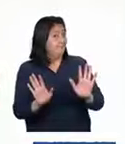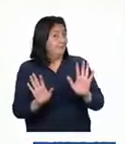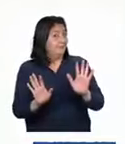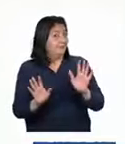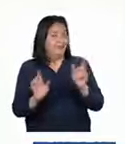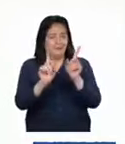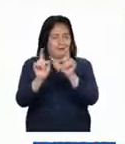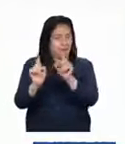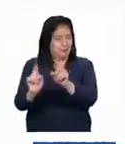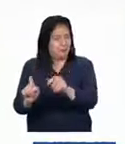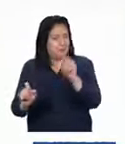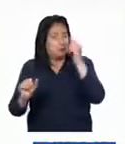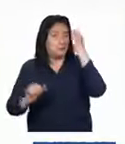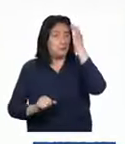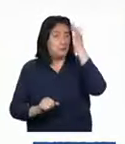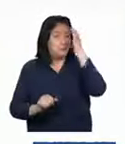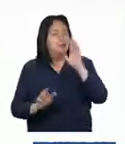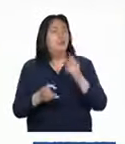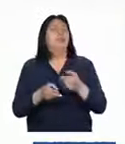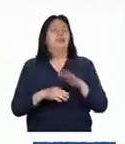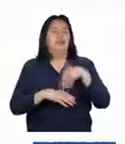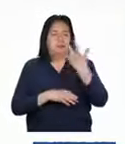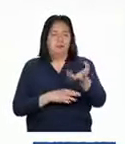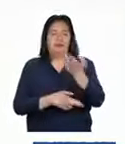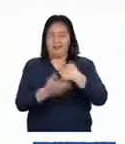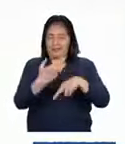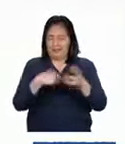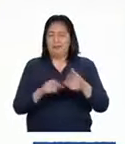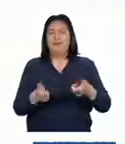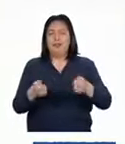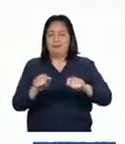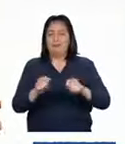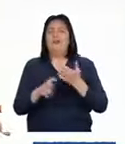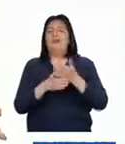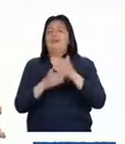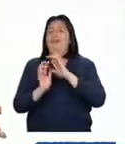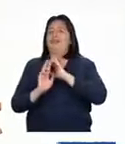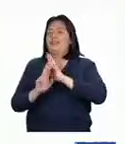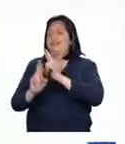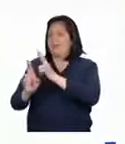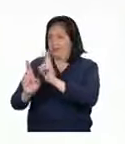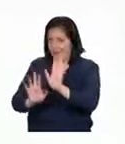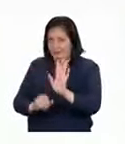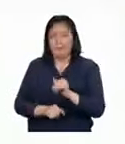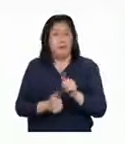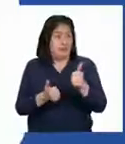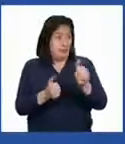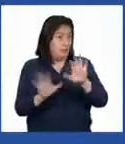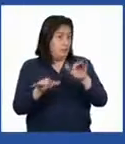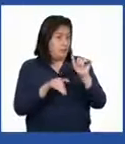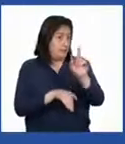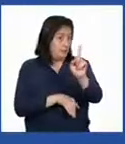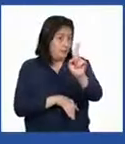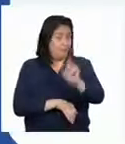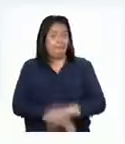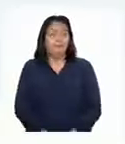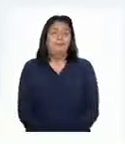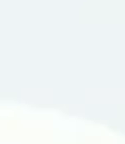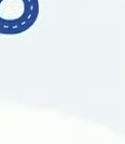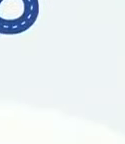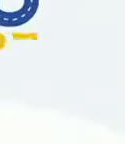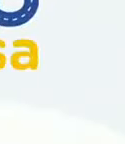dejo con estas preguntas unos minutitos y volvemos después de la pausa para compartir nuestras respuestas. ¡No se muevan!